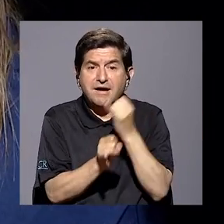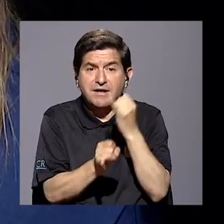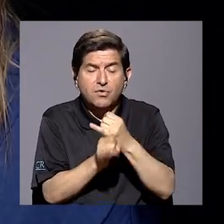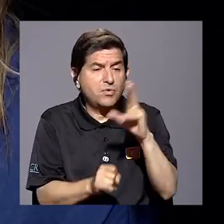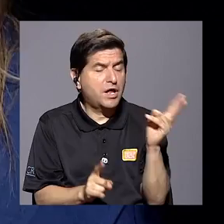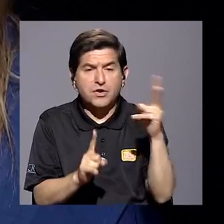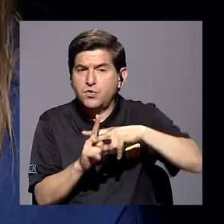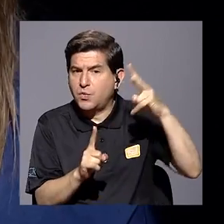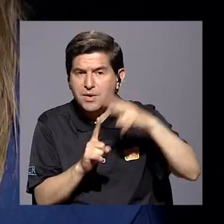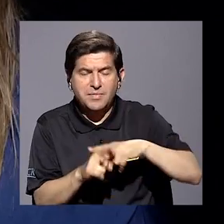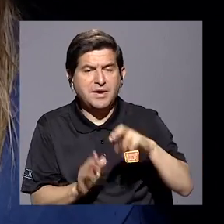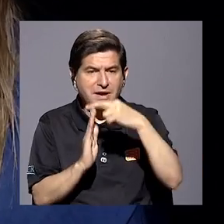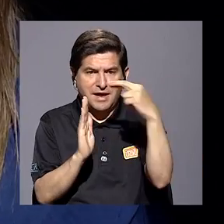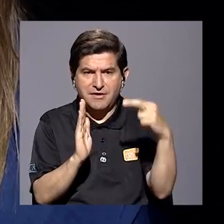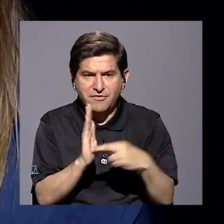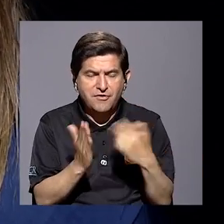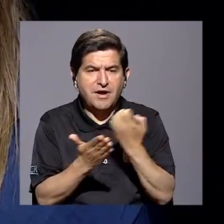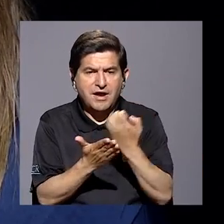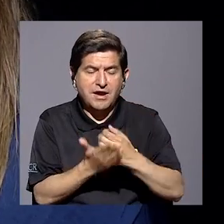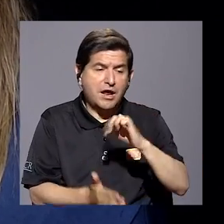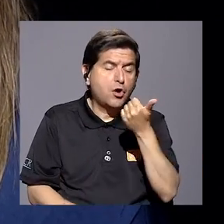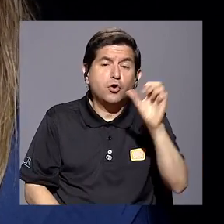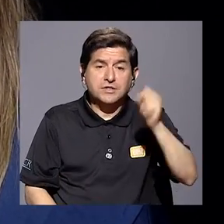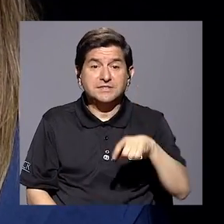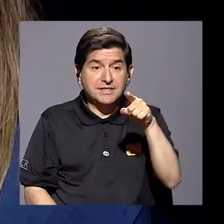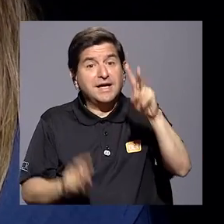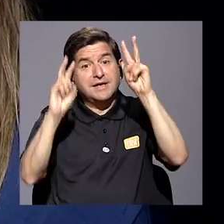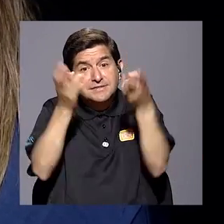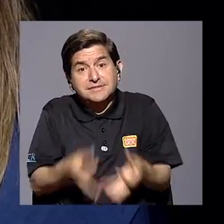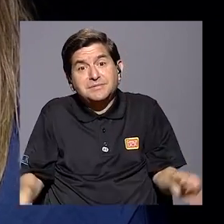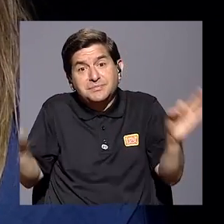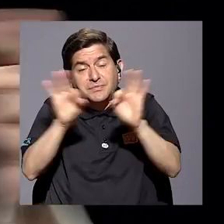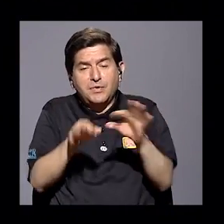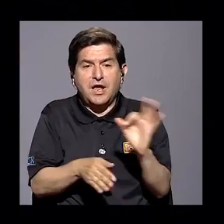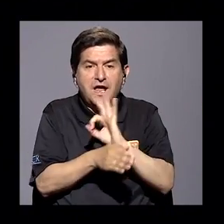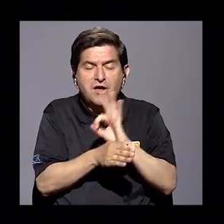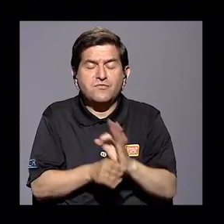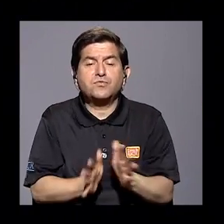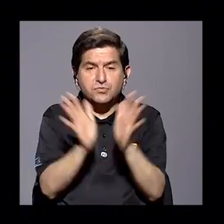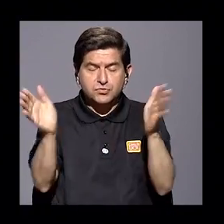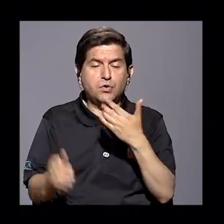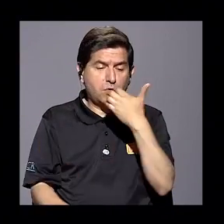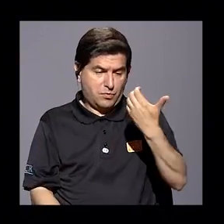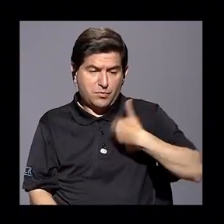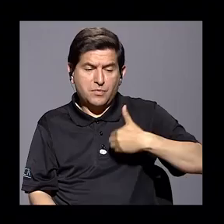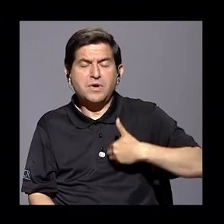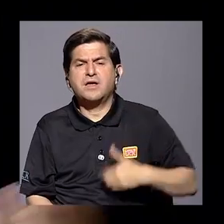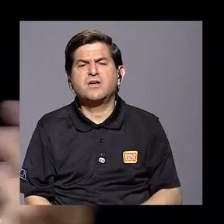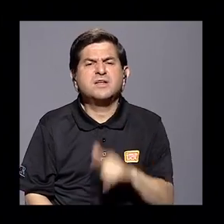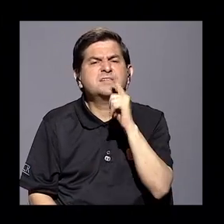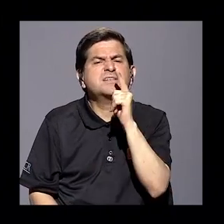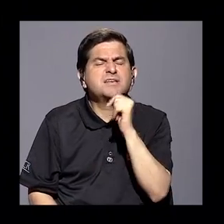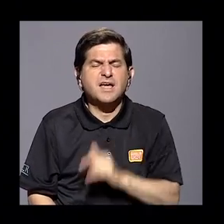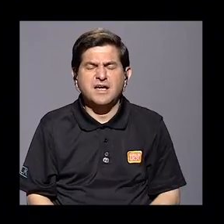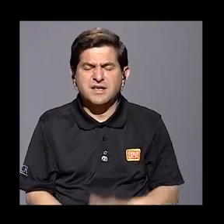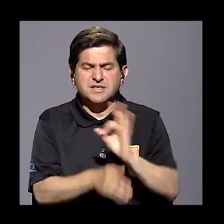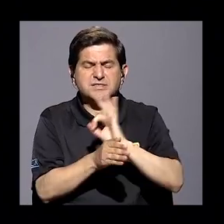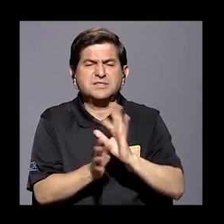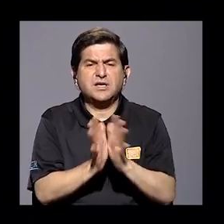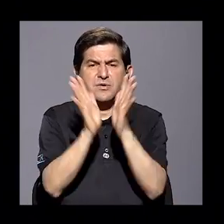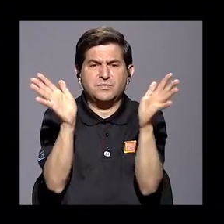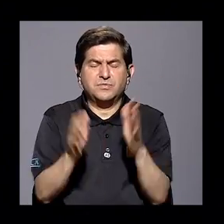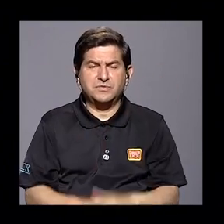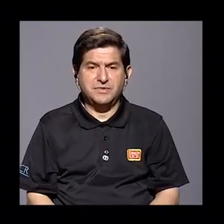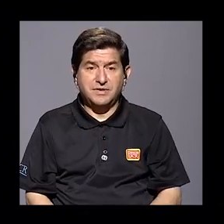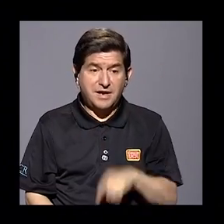que algunas instituciones no les apliquen regla fiscal y otras y bueno ese es un gran tema porque la función pública cia y privilegios quienes son los privilegiados de la